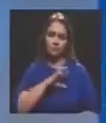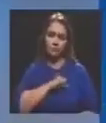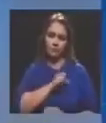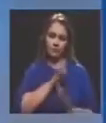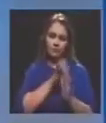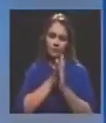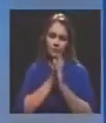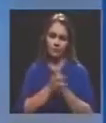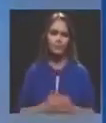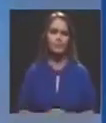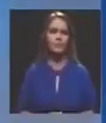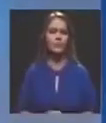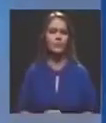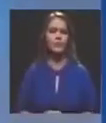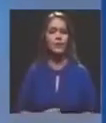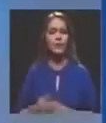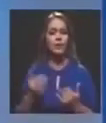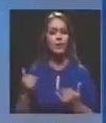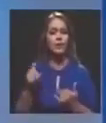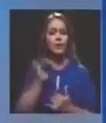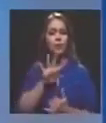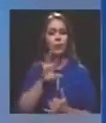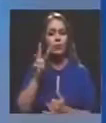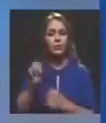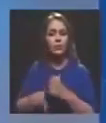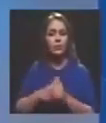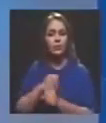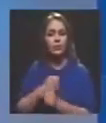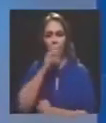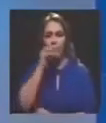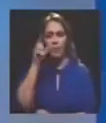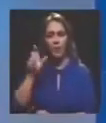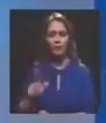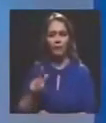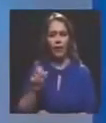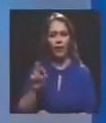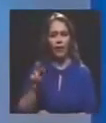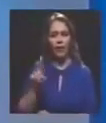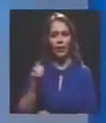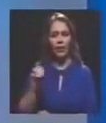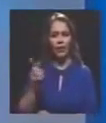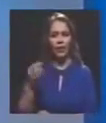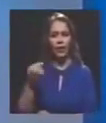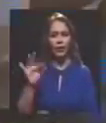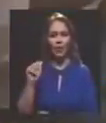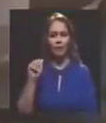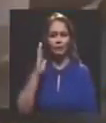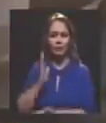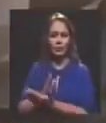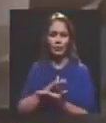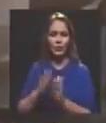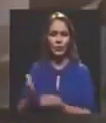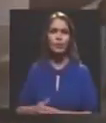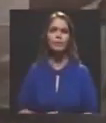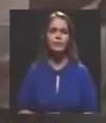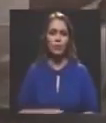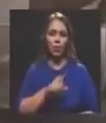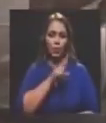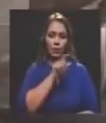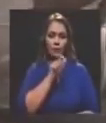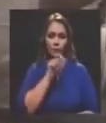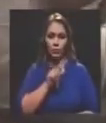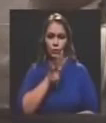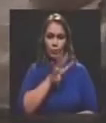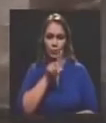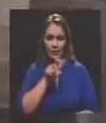mundo del espectáculo, pues el día de hoy, a sus 58 años, muere Fernando Gaitán. Sobre la 1:46 de la tarde, en la clínica